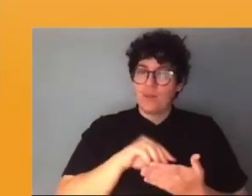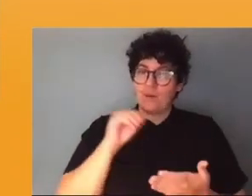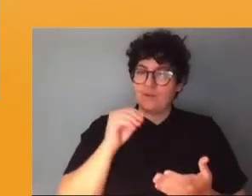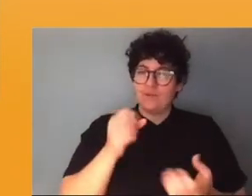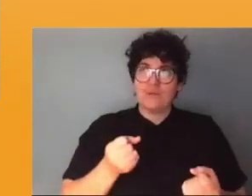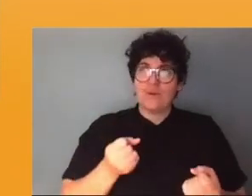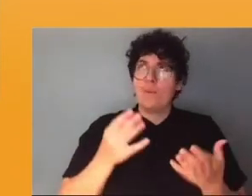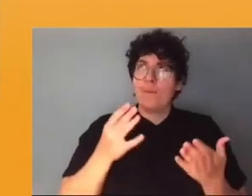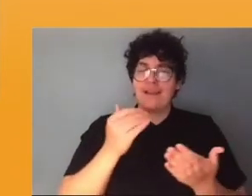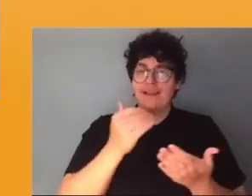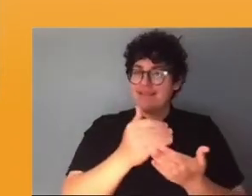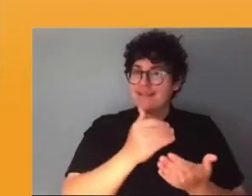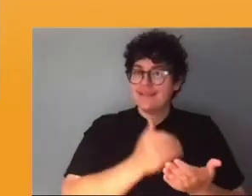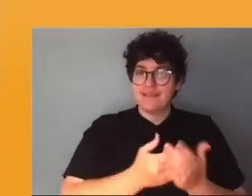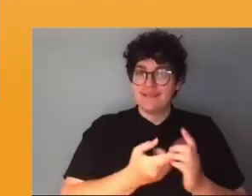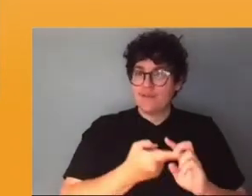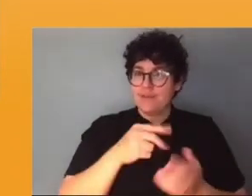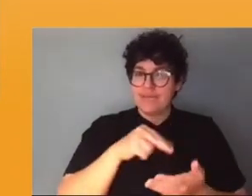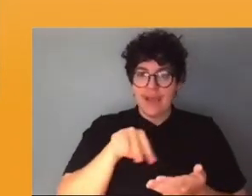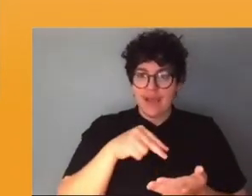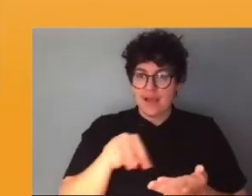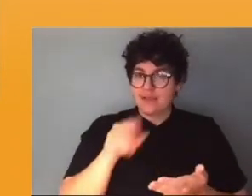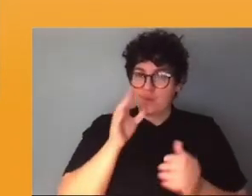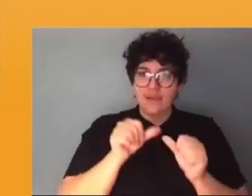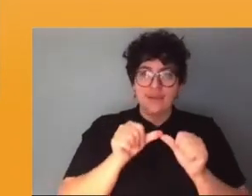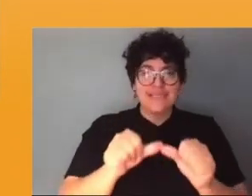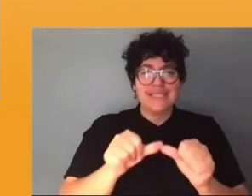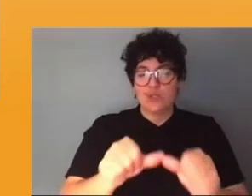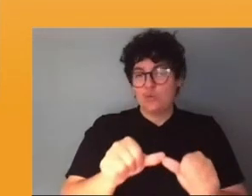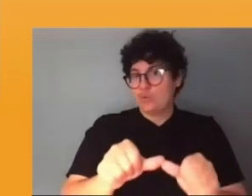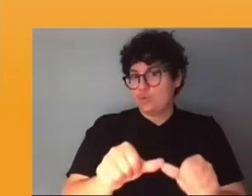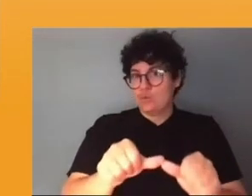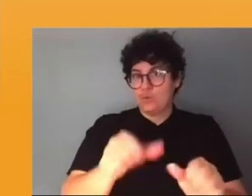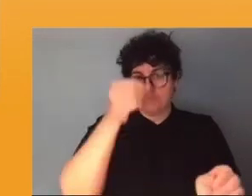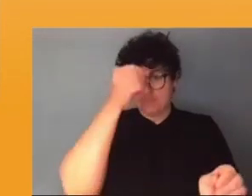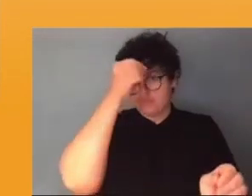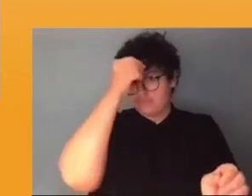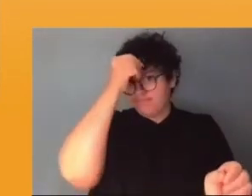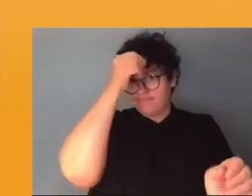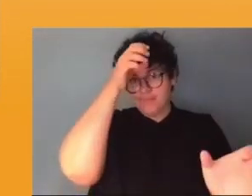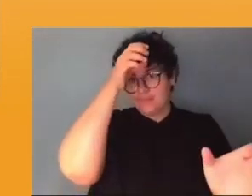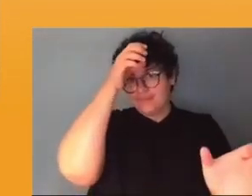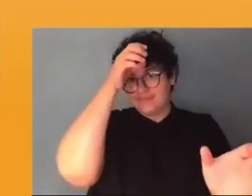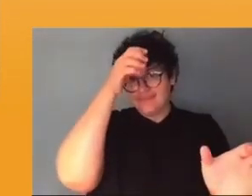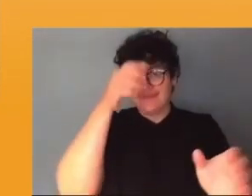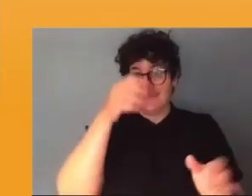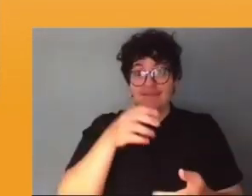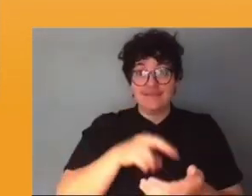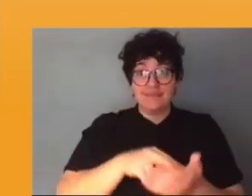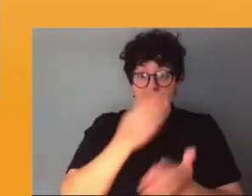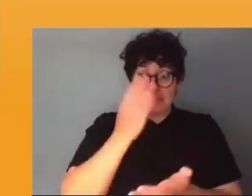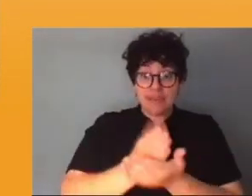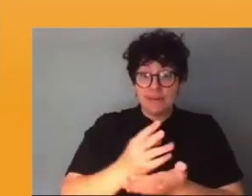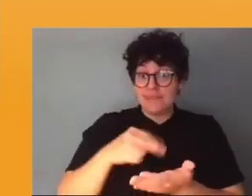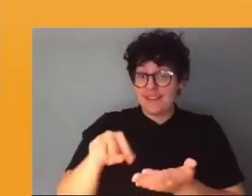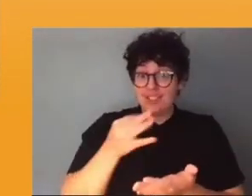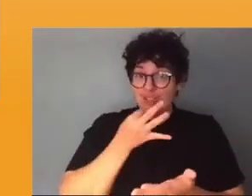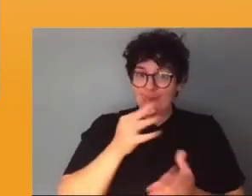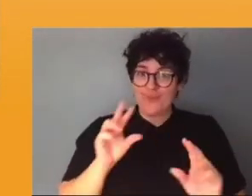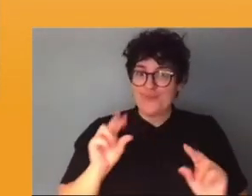que me ha enseñado y también lo que va a continuar enseñándome. No tengo planeado dejar de bailar en ningún futuro cercano,